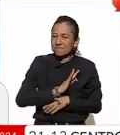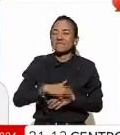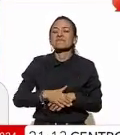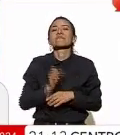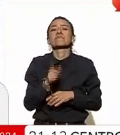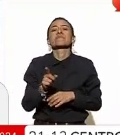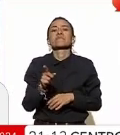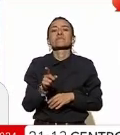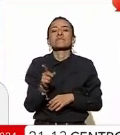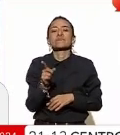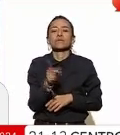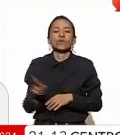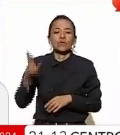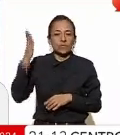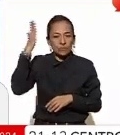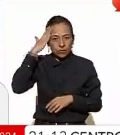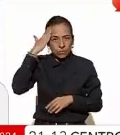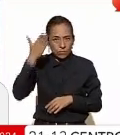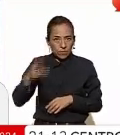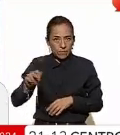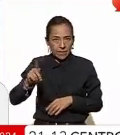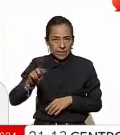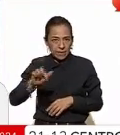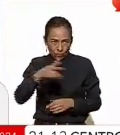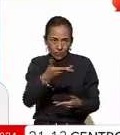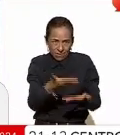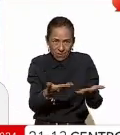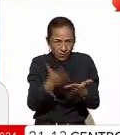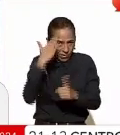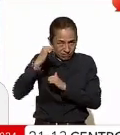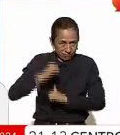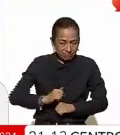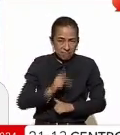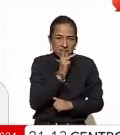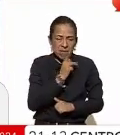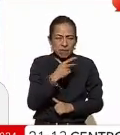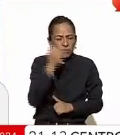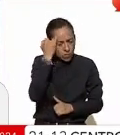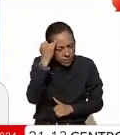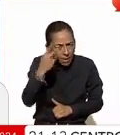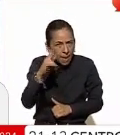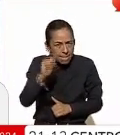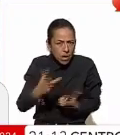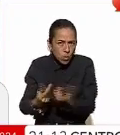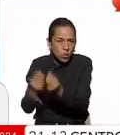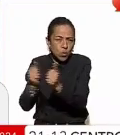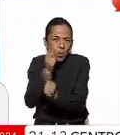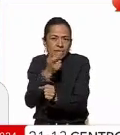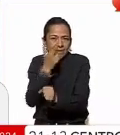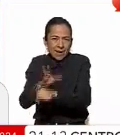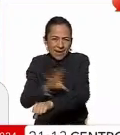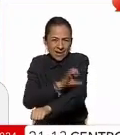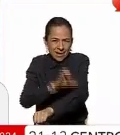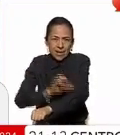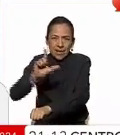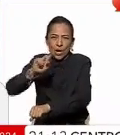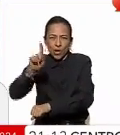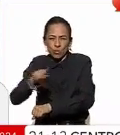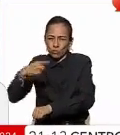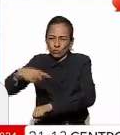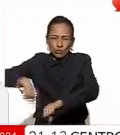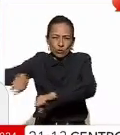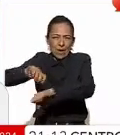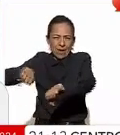doctor Víctor Rodríguez, actual director de Pemex, presenta un plan junto con la secretaria de Energía, Luz Helena, y el equipo de energía para revertir